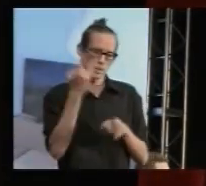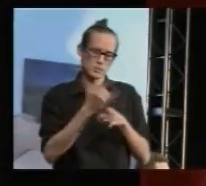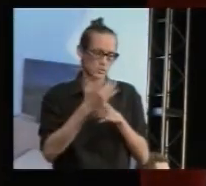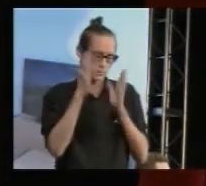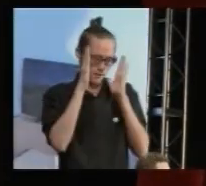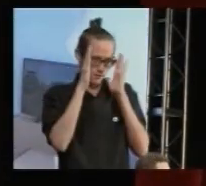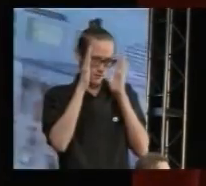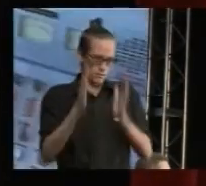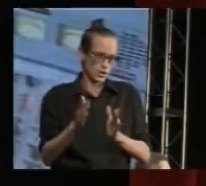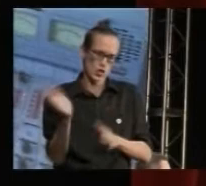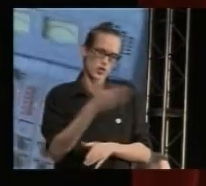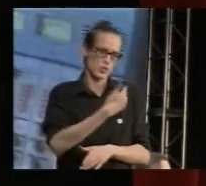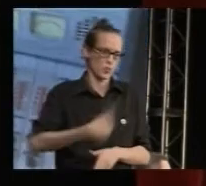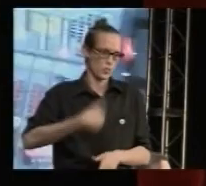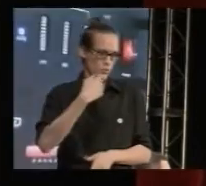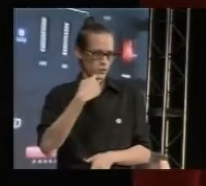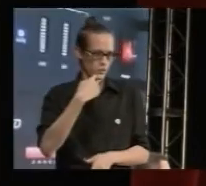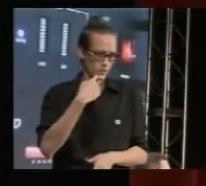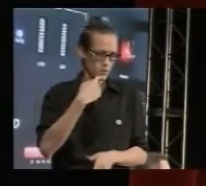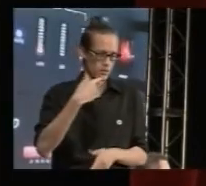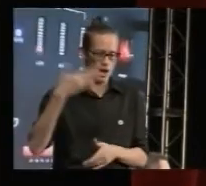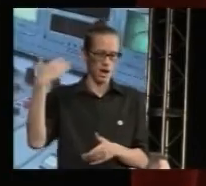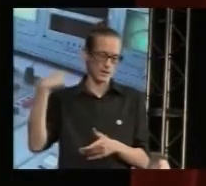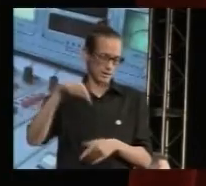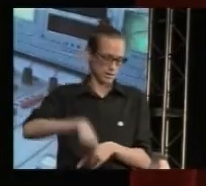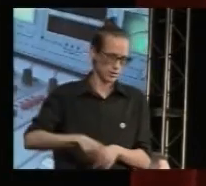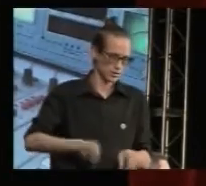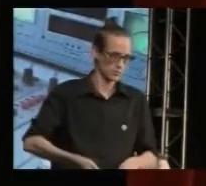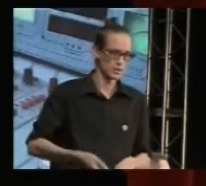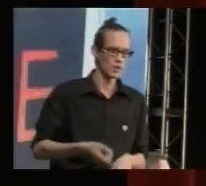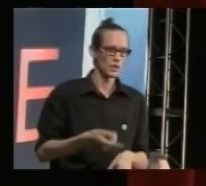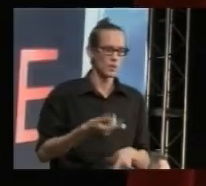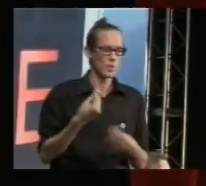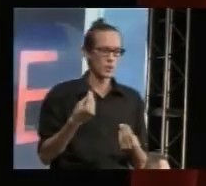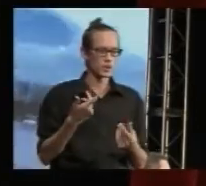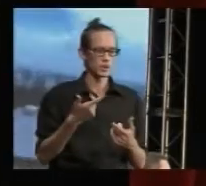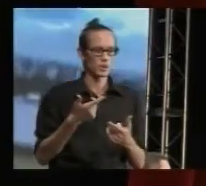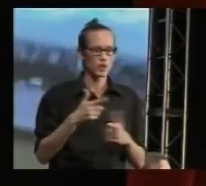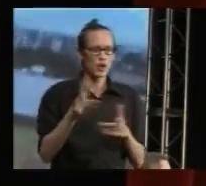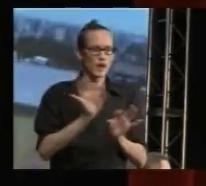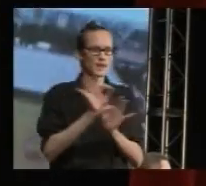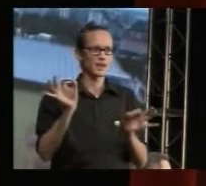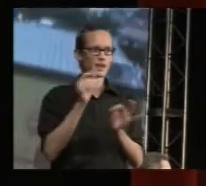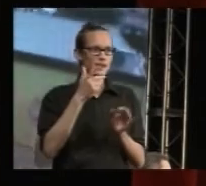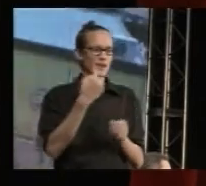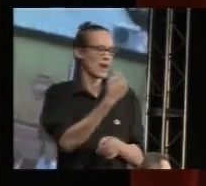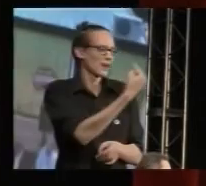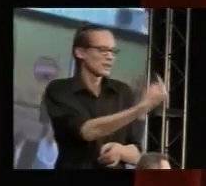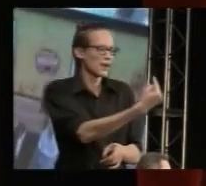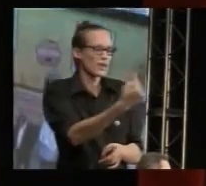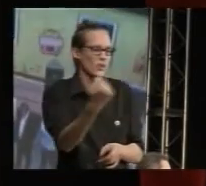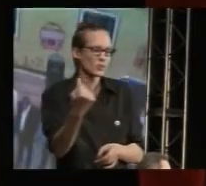tocó gobernar, porque entendemos que no hay nada que particularice tanto a cada ser humano como su condición